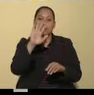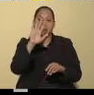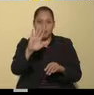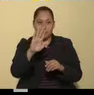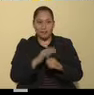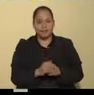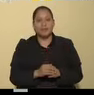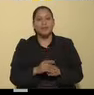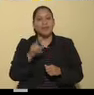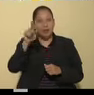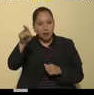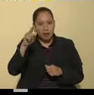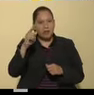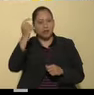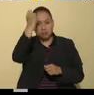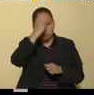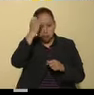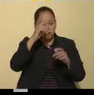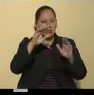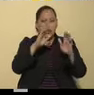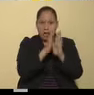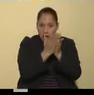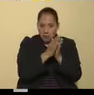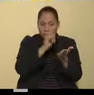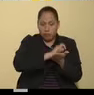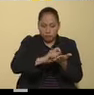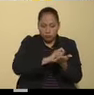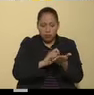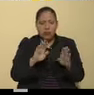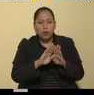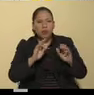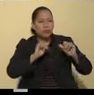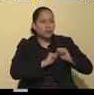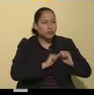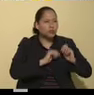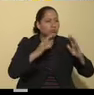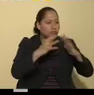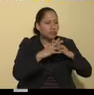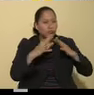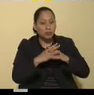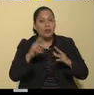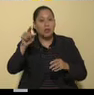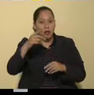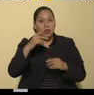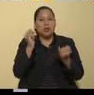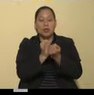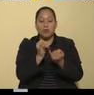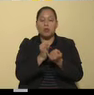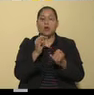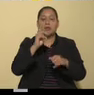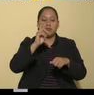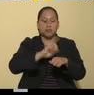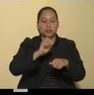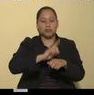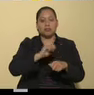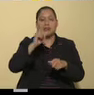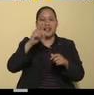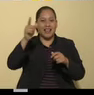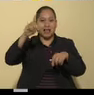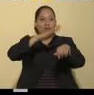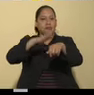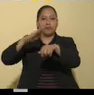1855. Fue teórico, escribió un libro sobre estrategia militar y también un diario en campaña. O